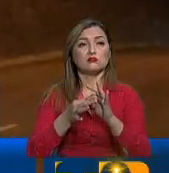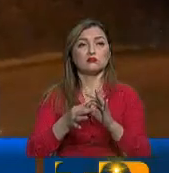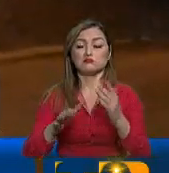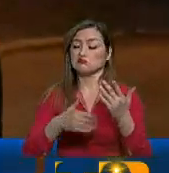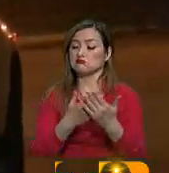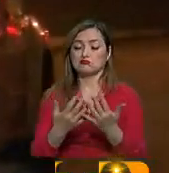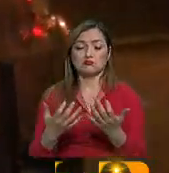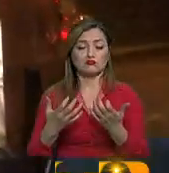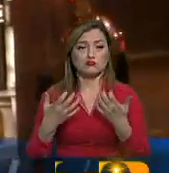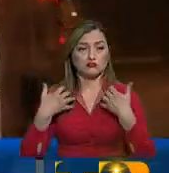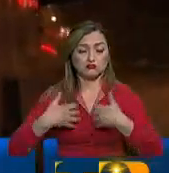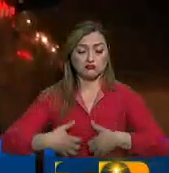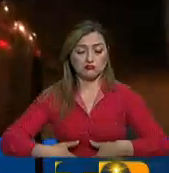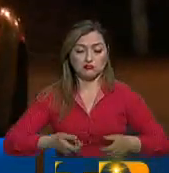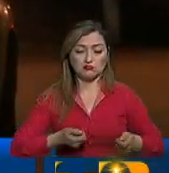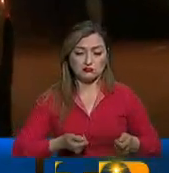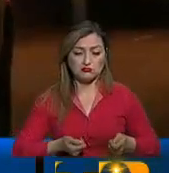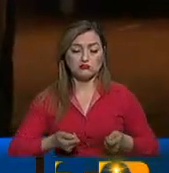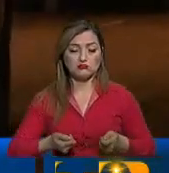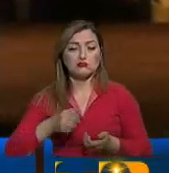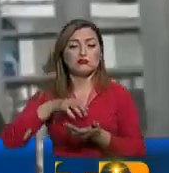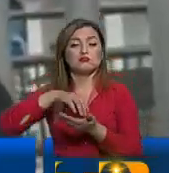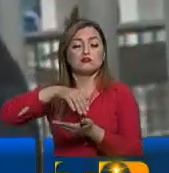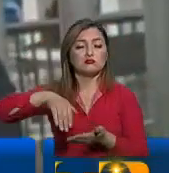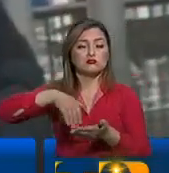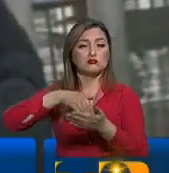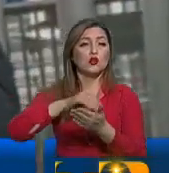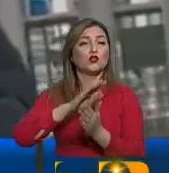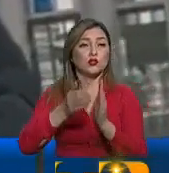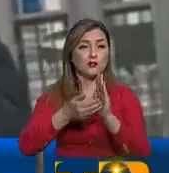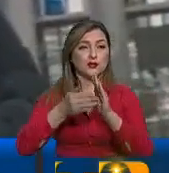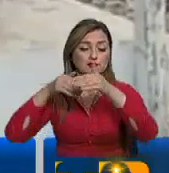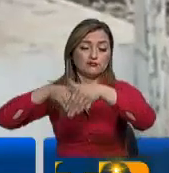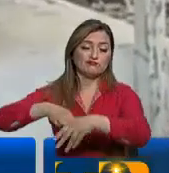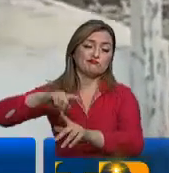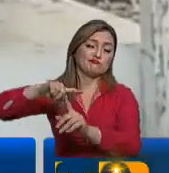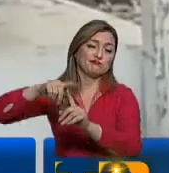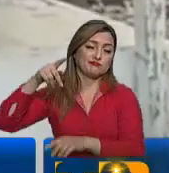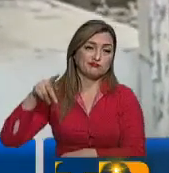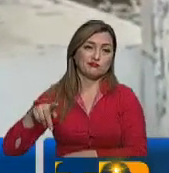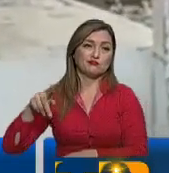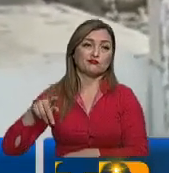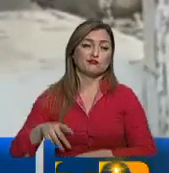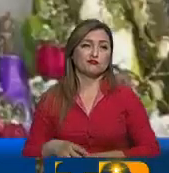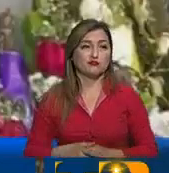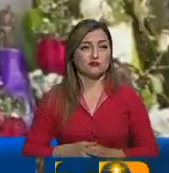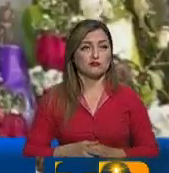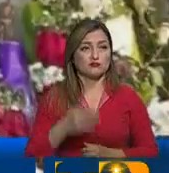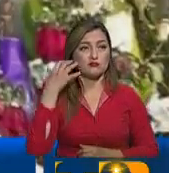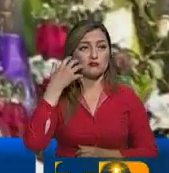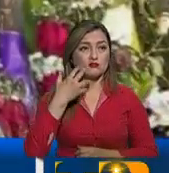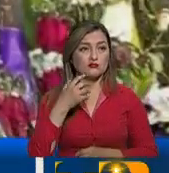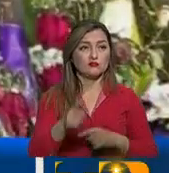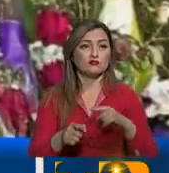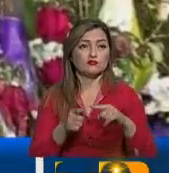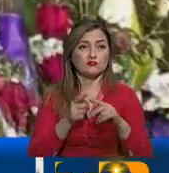sentido el cuerpo de naomi fue llevado a su natal manabí para ser enterrado nuevamente en el cementerio de pedernales no hay fecha definida para